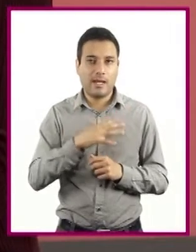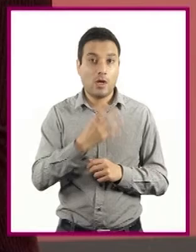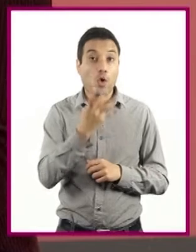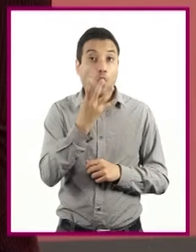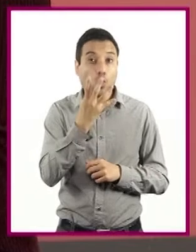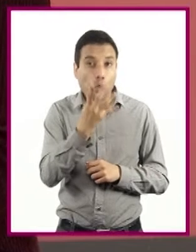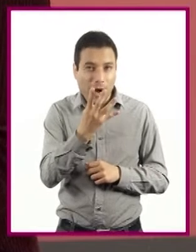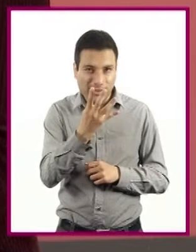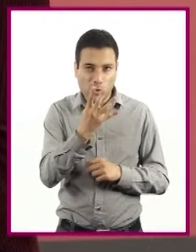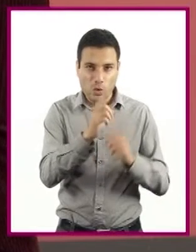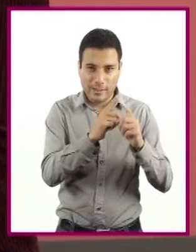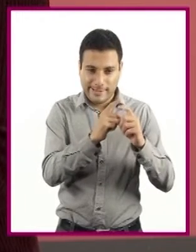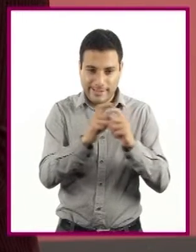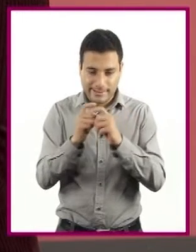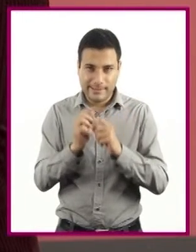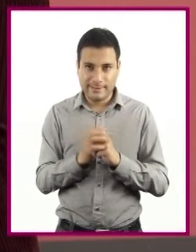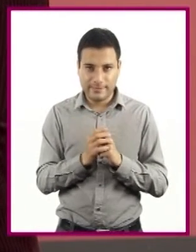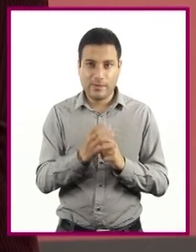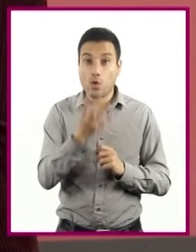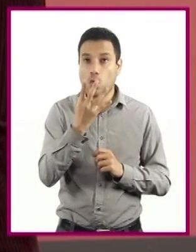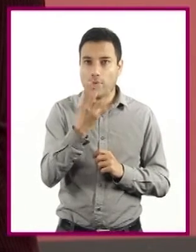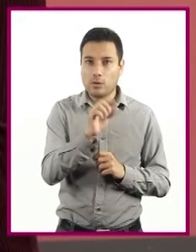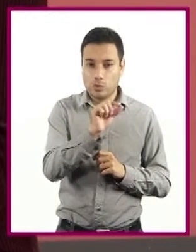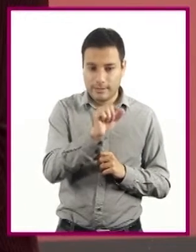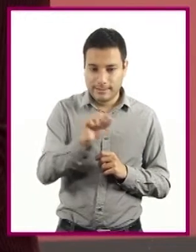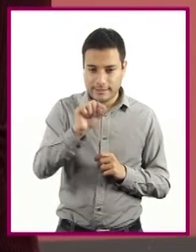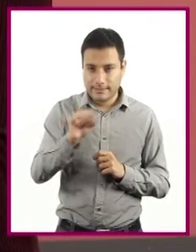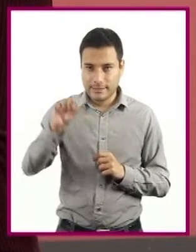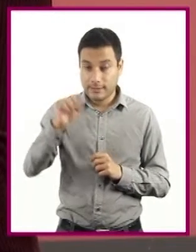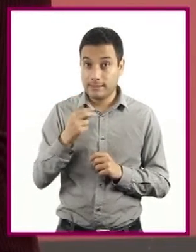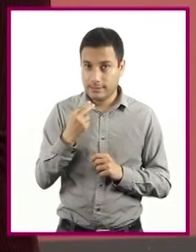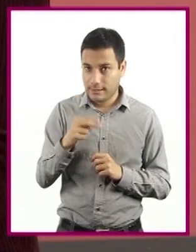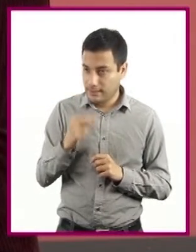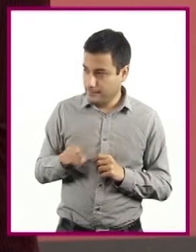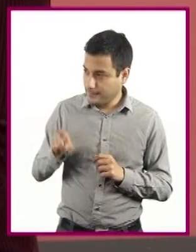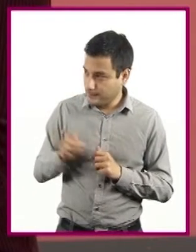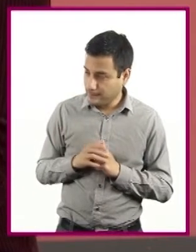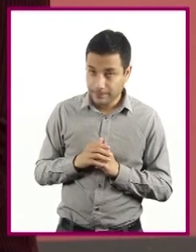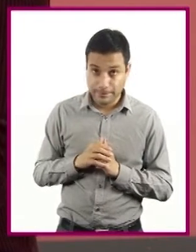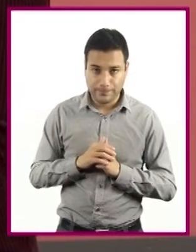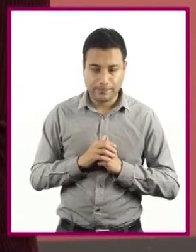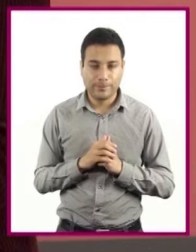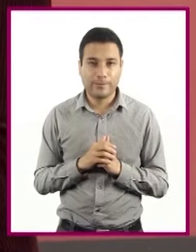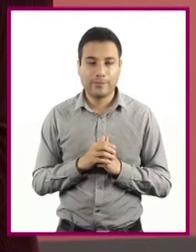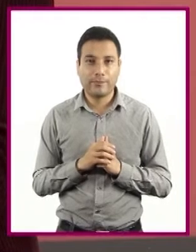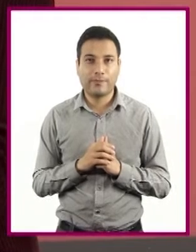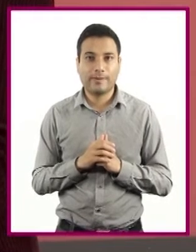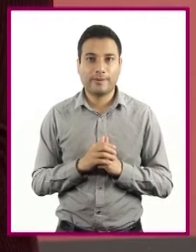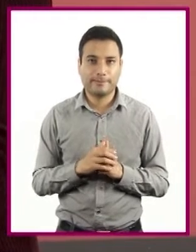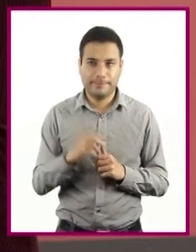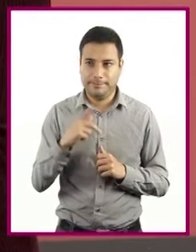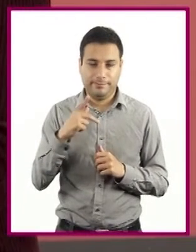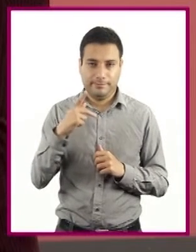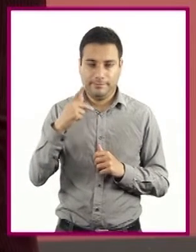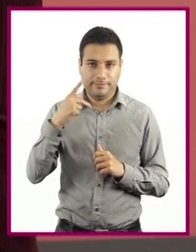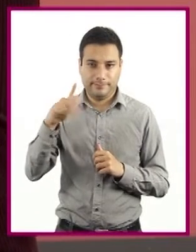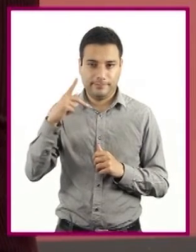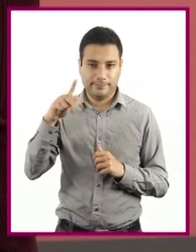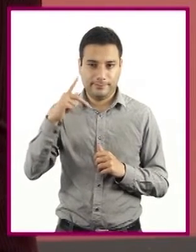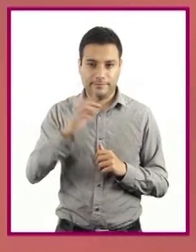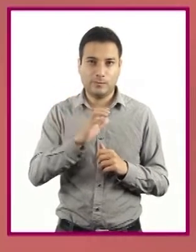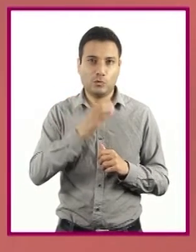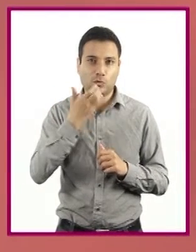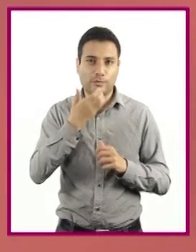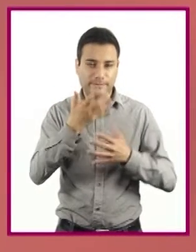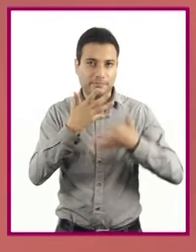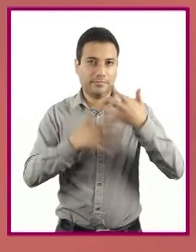sílabas. Por eso se les denomina también cuatrisílabos clásicos. Esta es la forma predominante, aunque hay